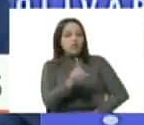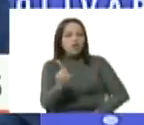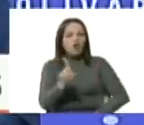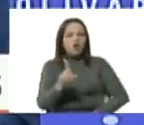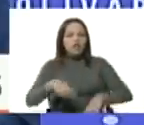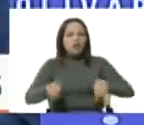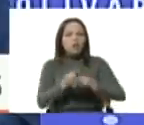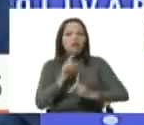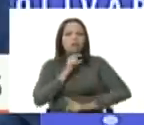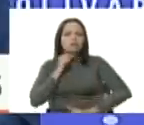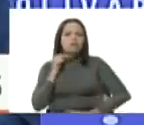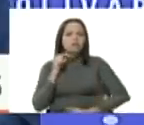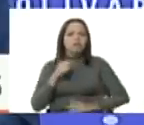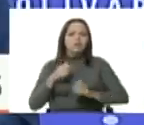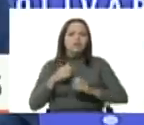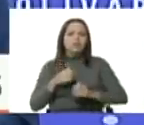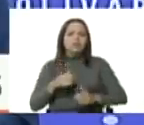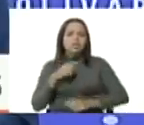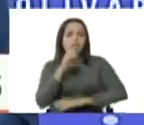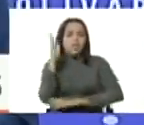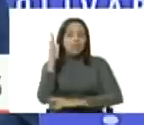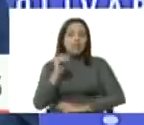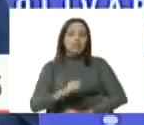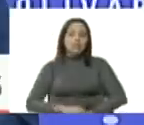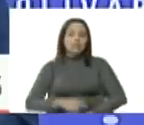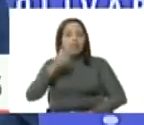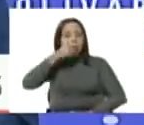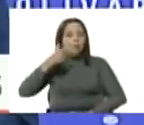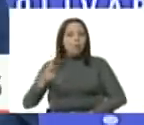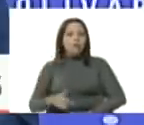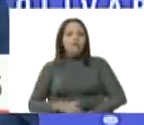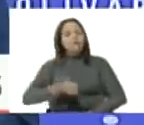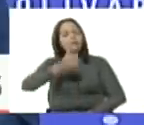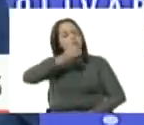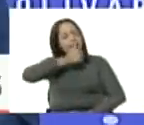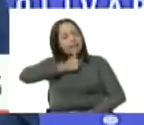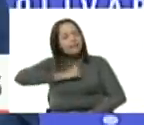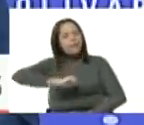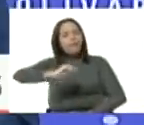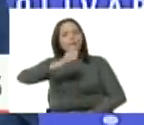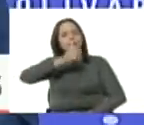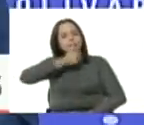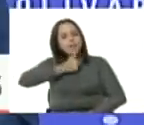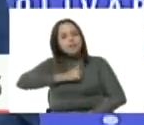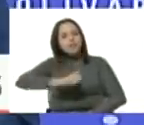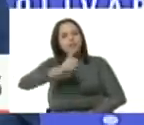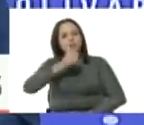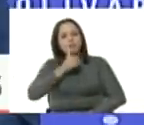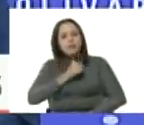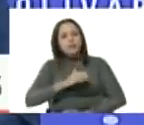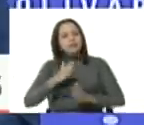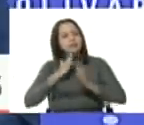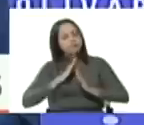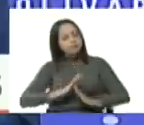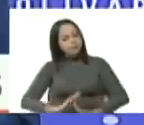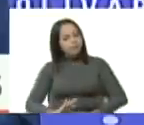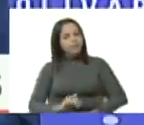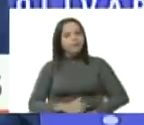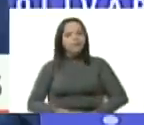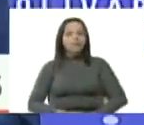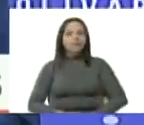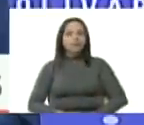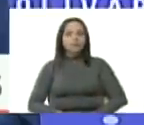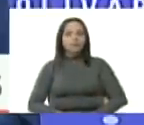de una iglesia. Y nuestro pueblo paciente, observando paciente.